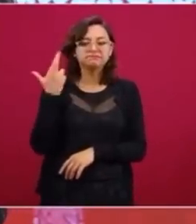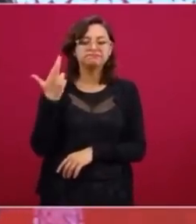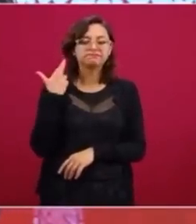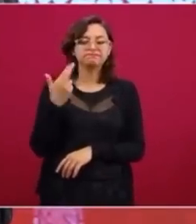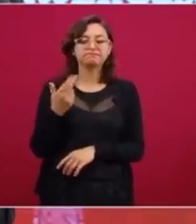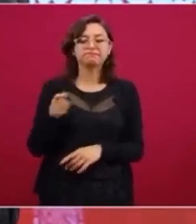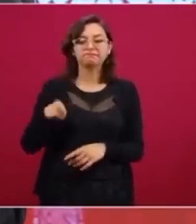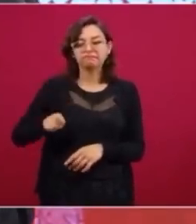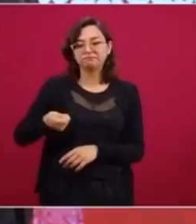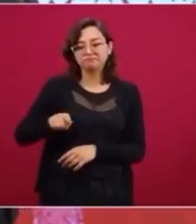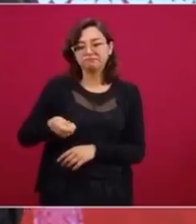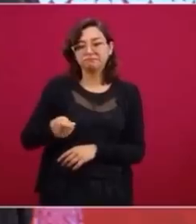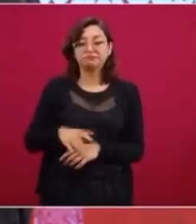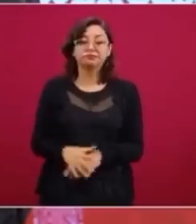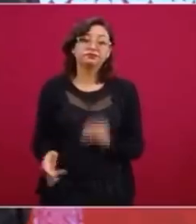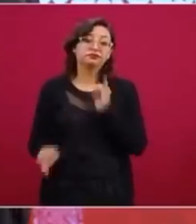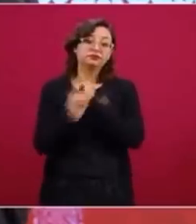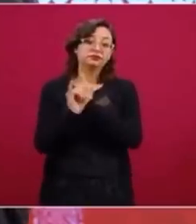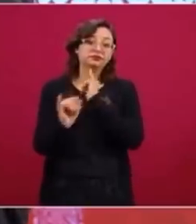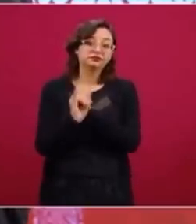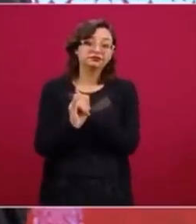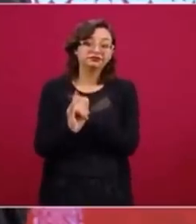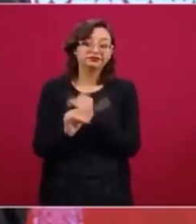Y el Internet, ya lo hemos dicho,